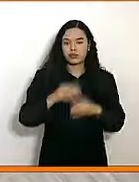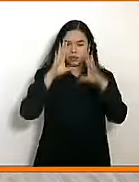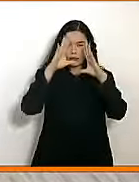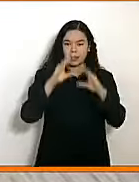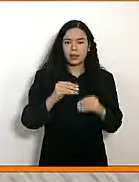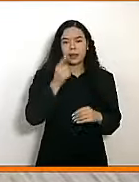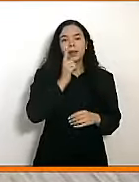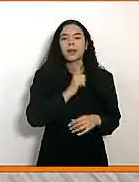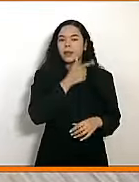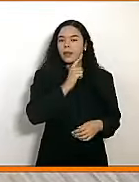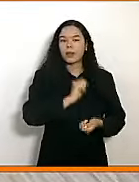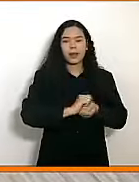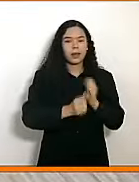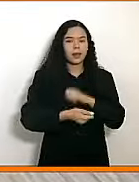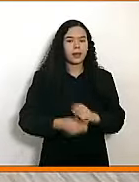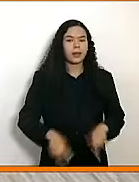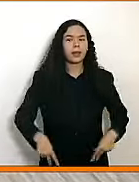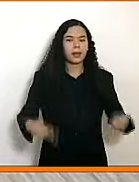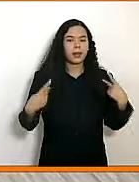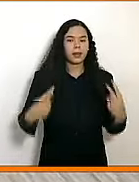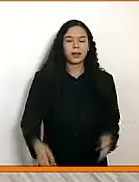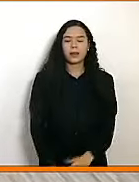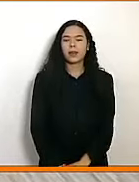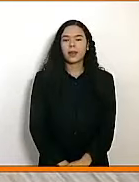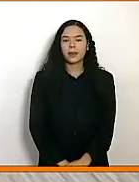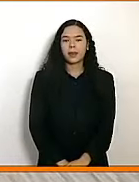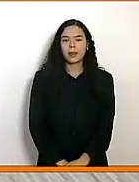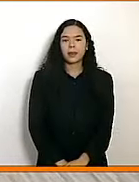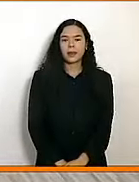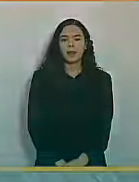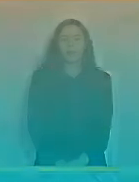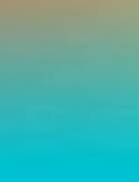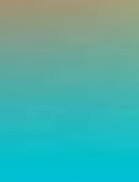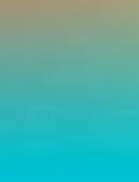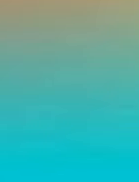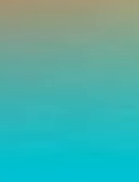noche. Loto, te cambia la vida. ¡Ay, qué bonito!